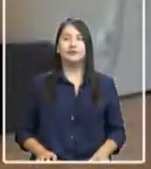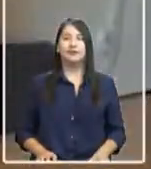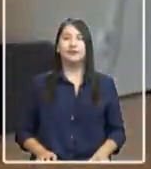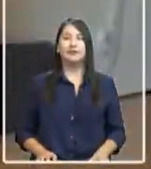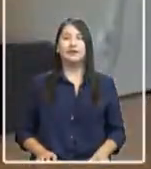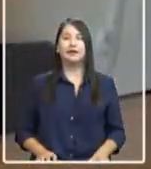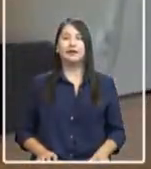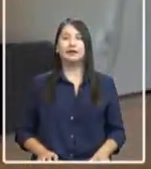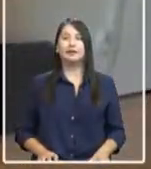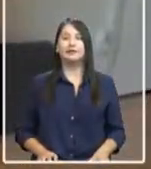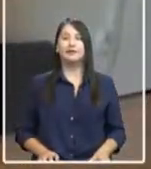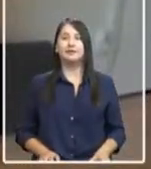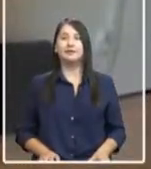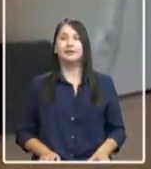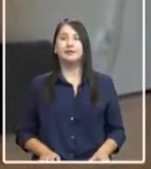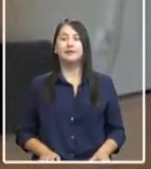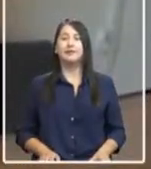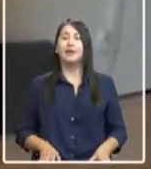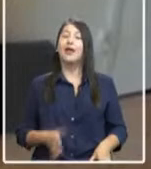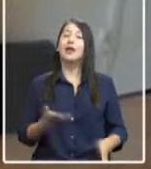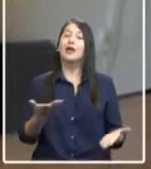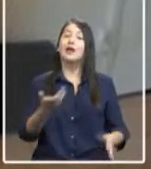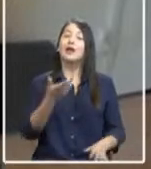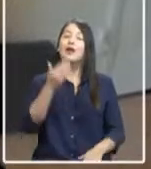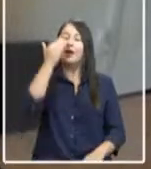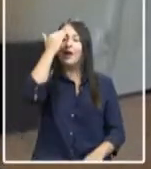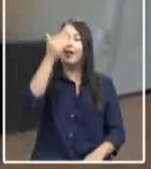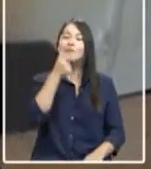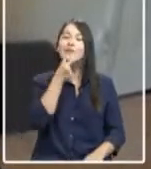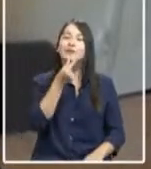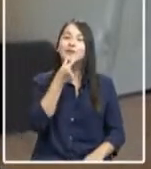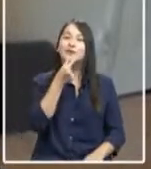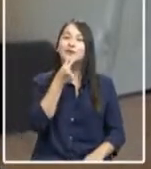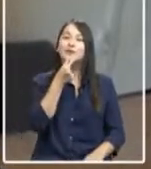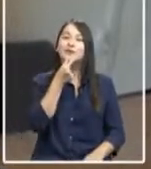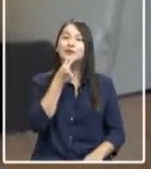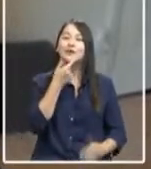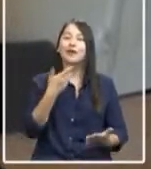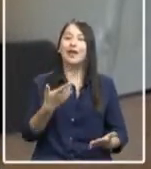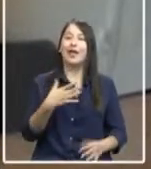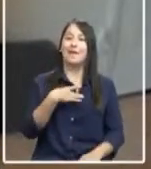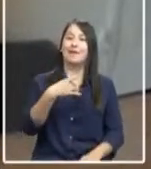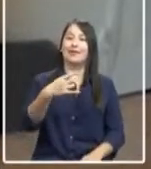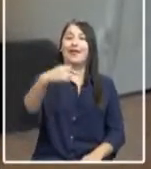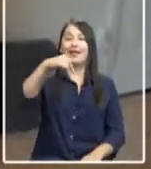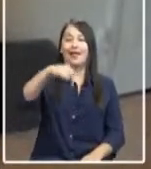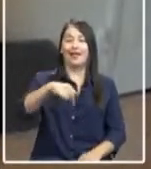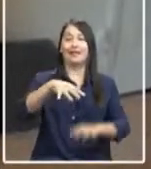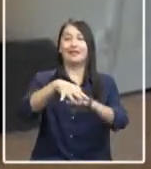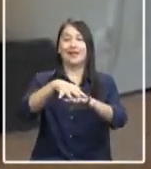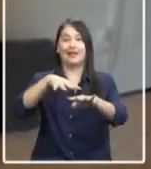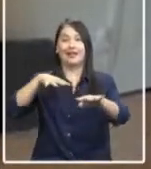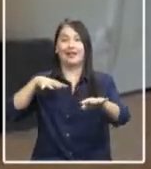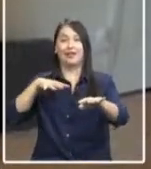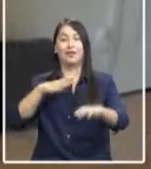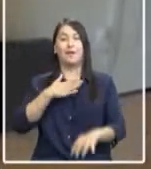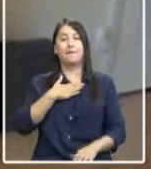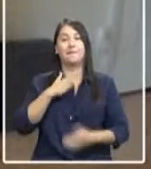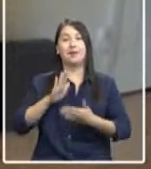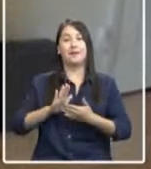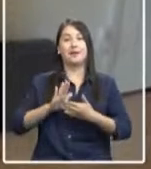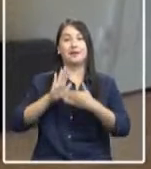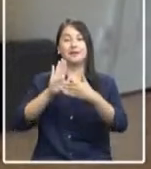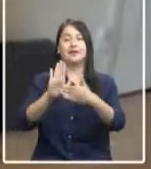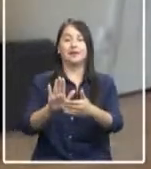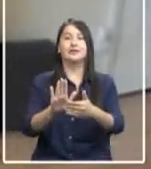Hola, mucho gusto. Estoy encantado de haber sido invitado a este evento. Mi presentación